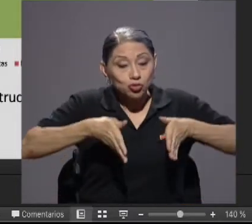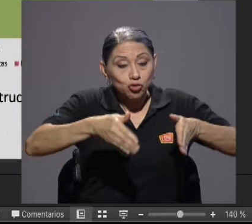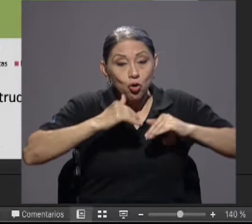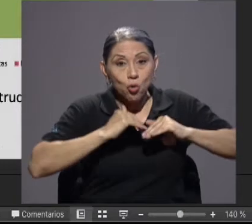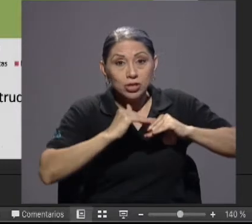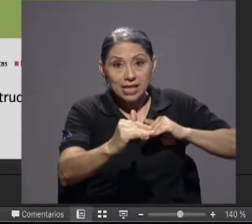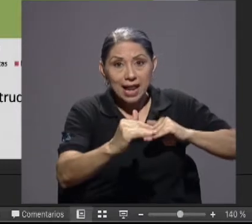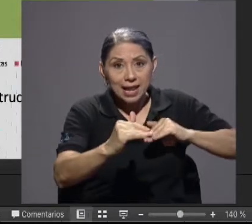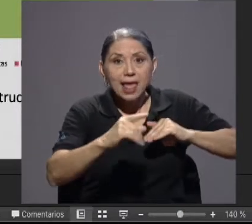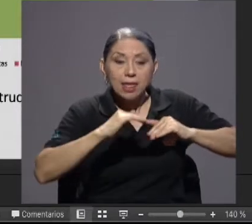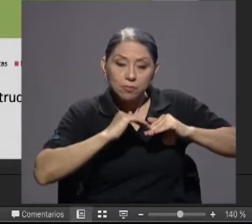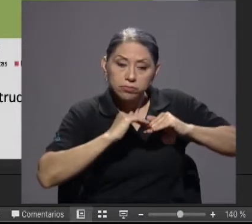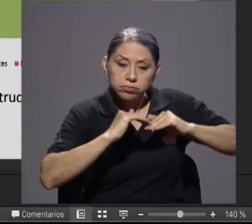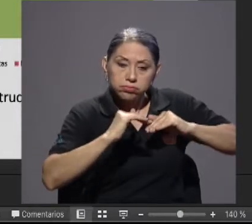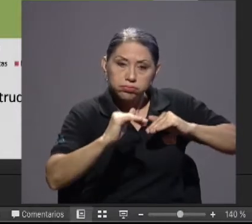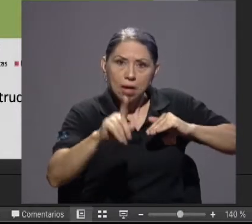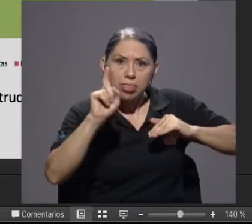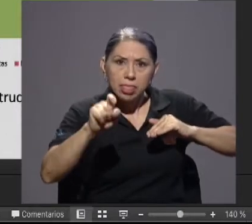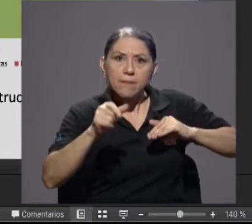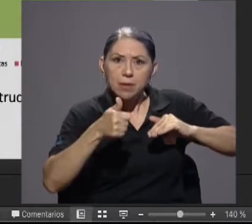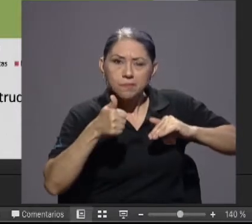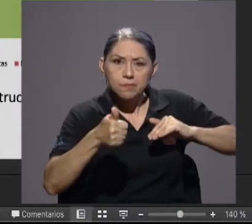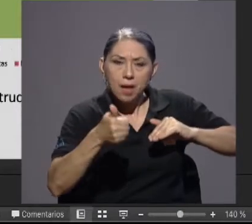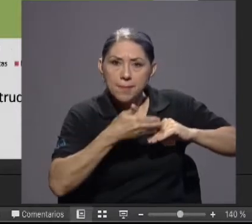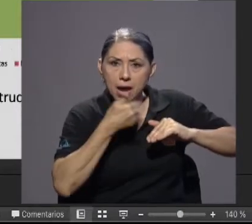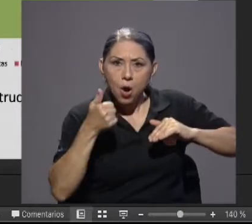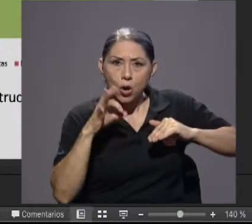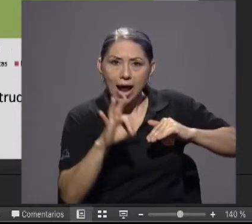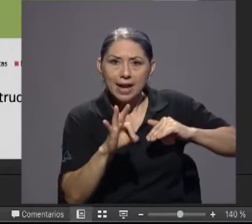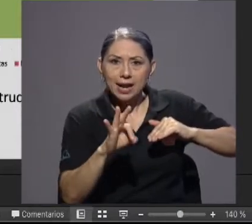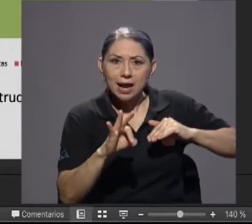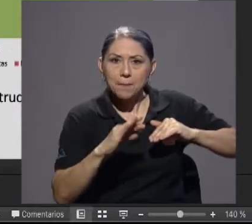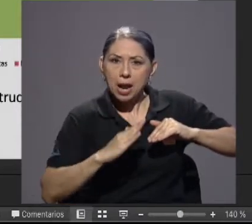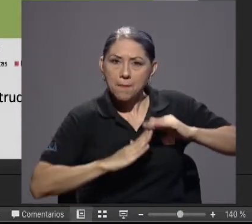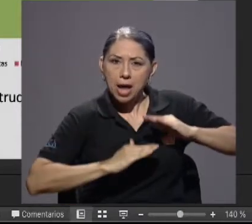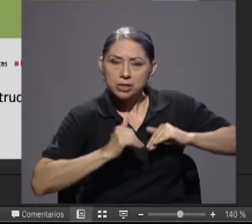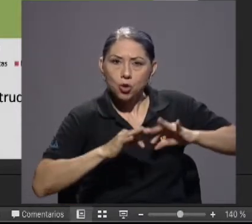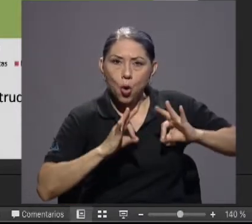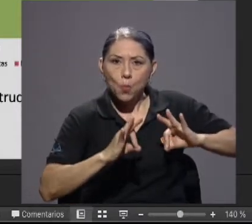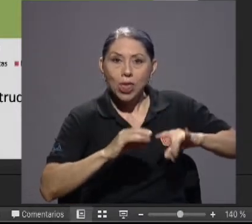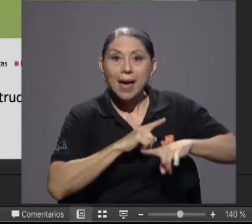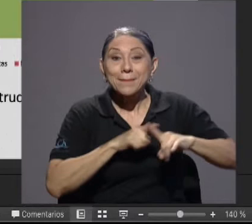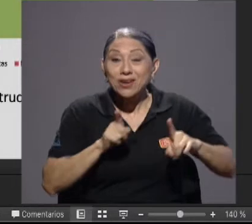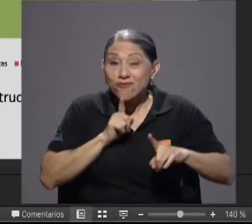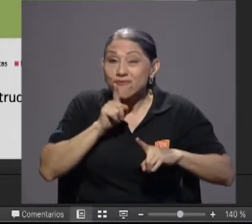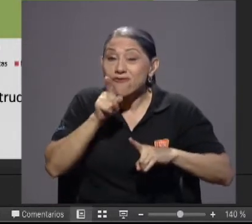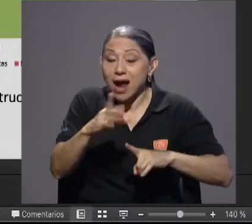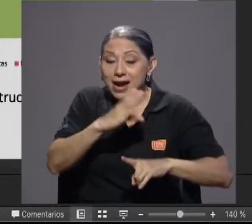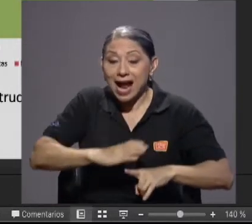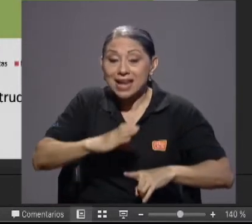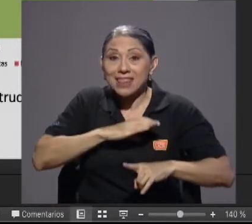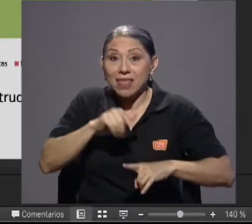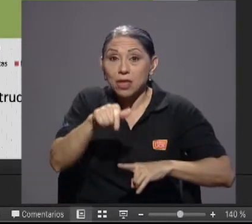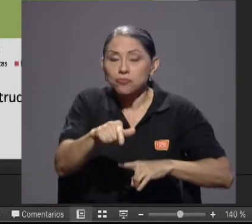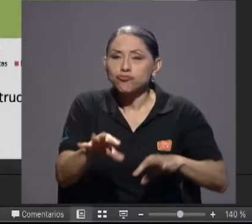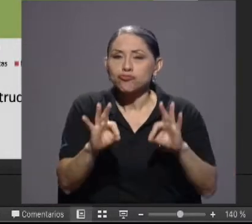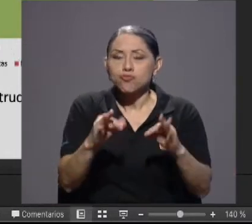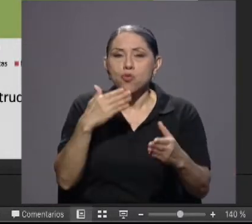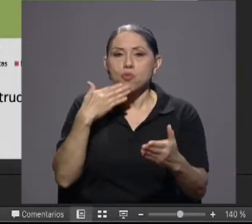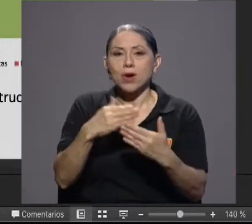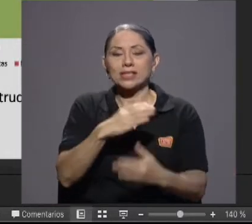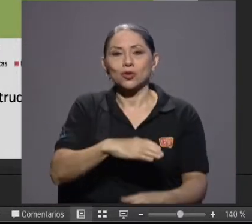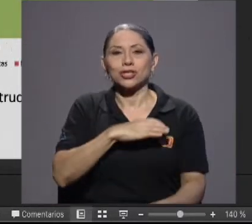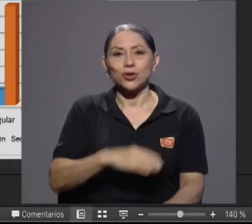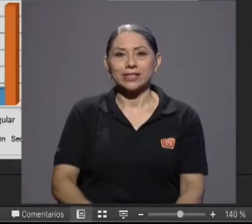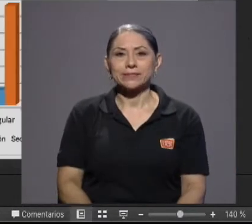mejorar la condición superficial para que sea una red más cómoda, pero en términos de la calidad de la estructura de esa red está en muy buenas condiciones.